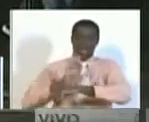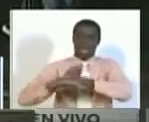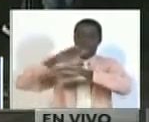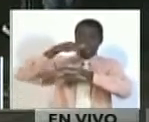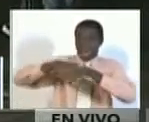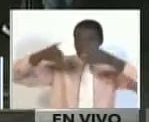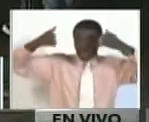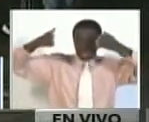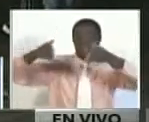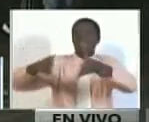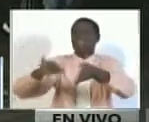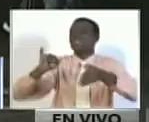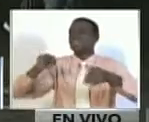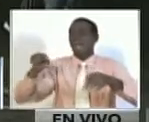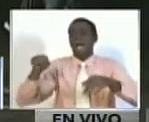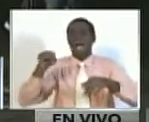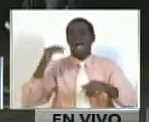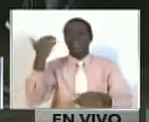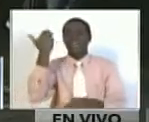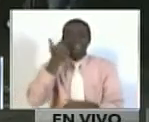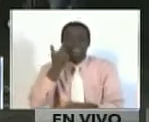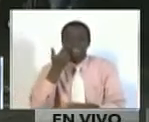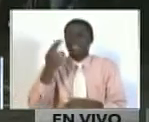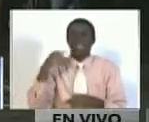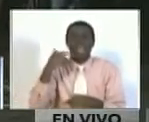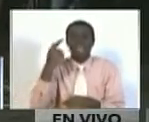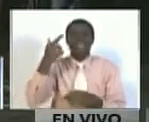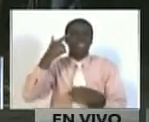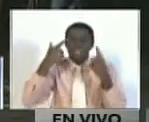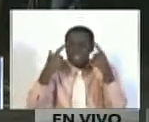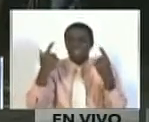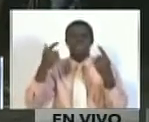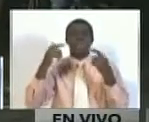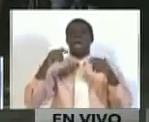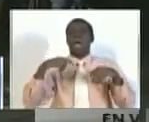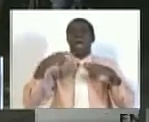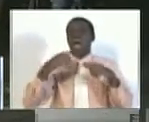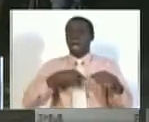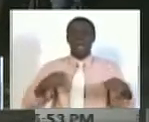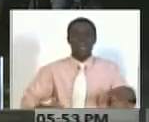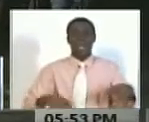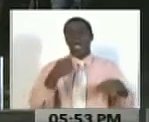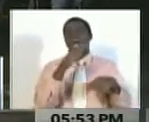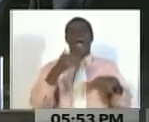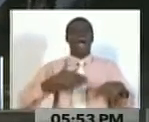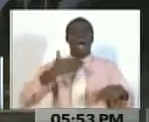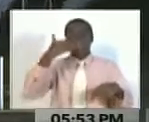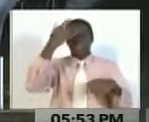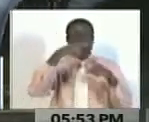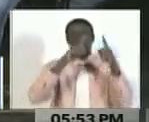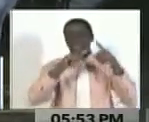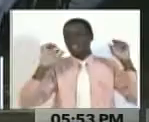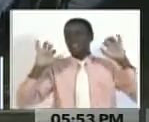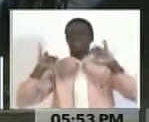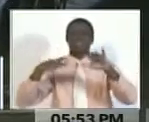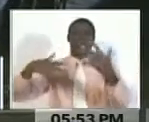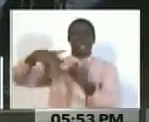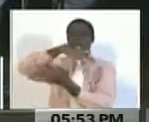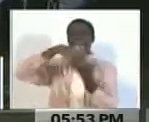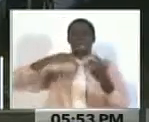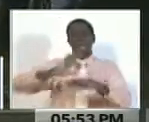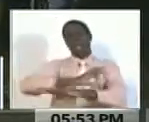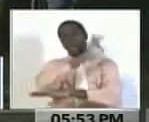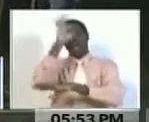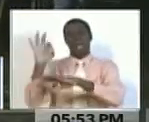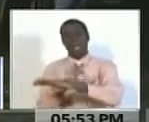mundo. Hay catires, negros, negras, chinos, japoneses, asiáticos, árabes, las 24 horas del día. Y cuando decidimos